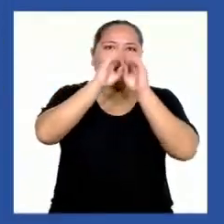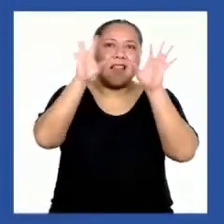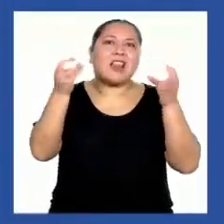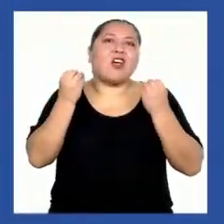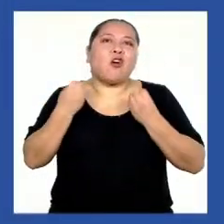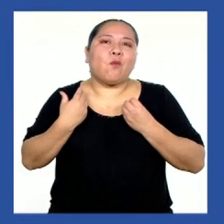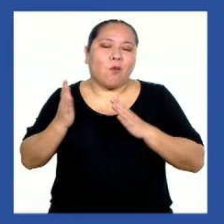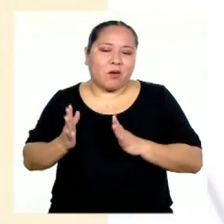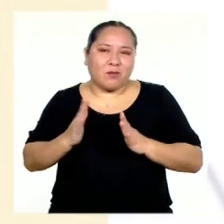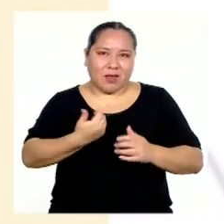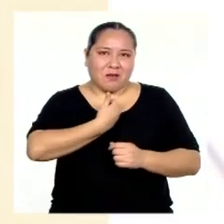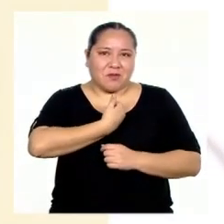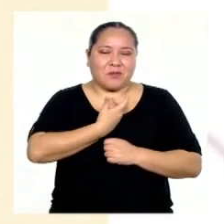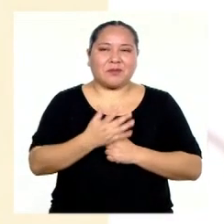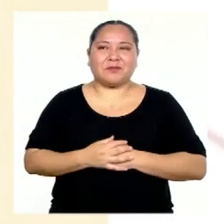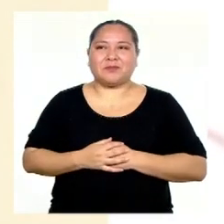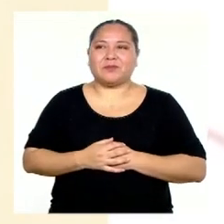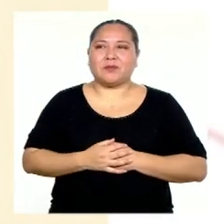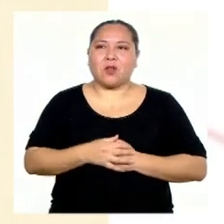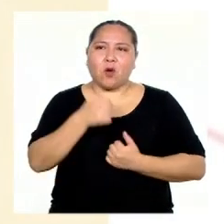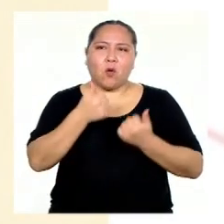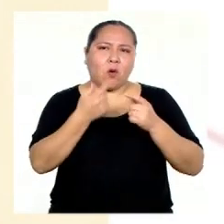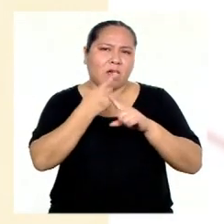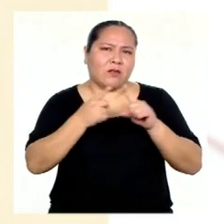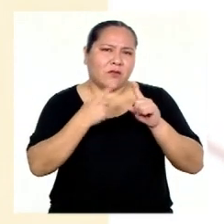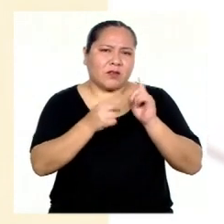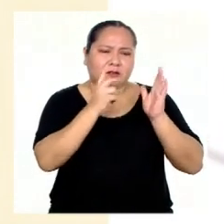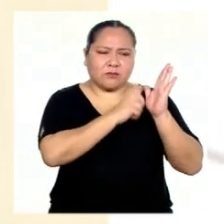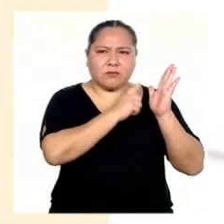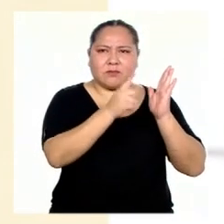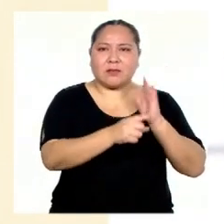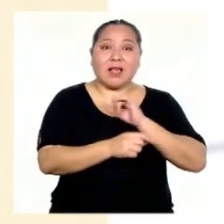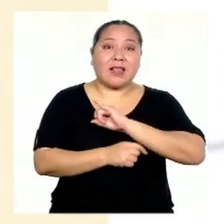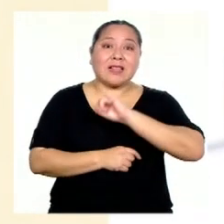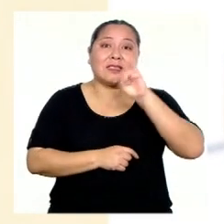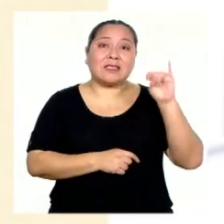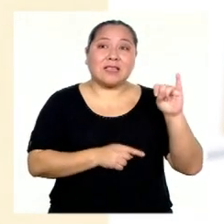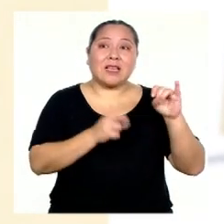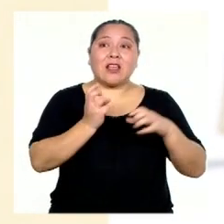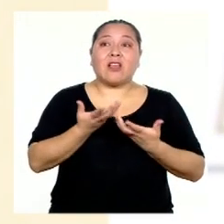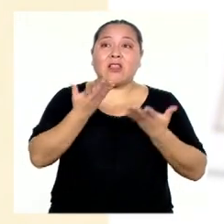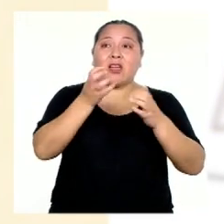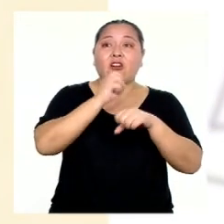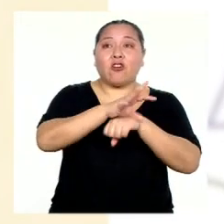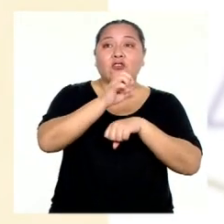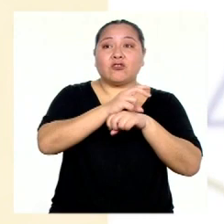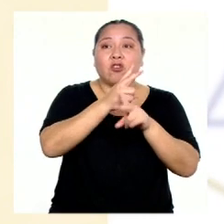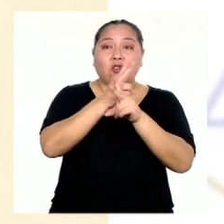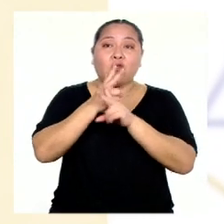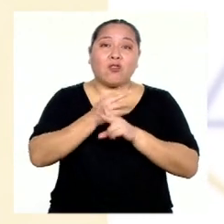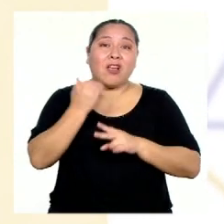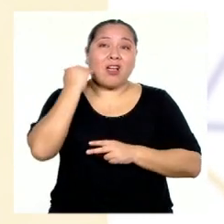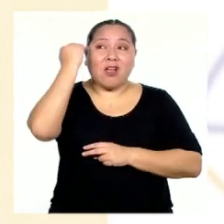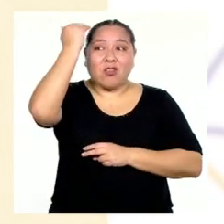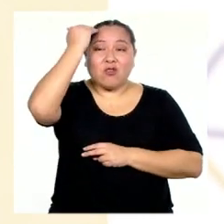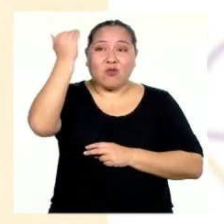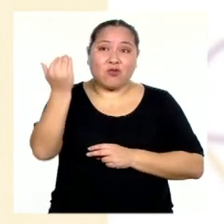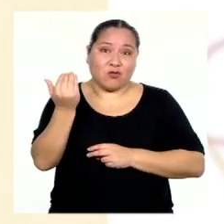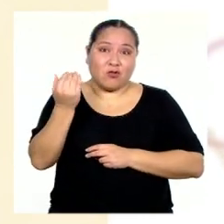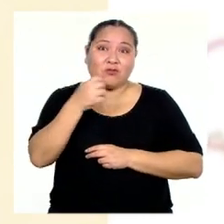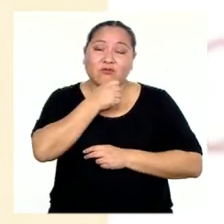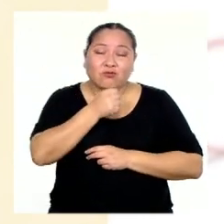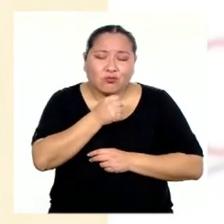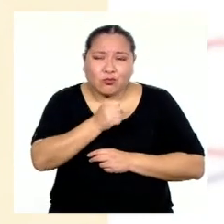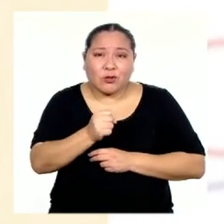hacerlo. ¿Qué diferencias se encuentran? El de la izquierda nos da recomendaciones para cuidar a los adultos mayores del